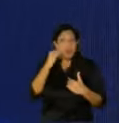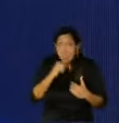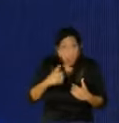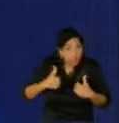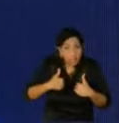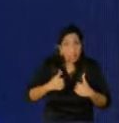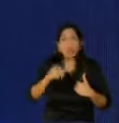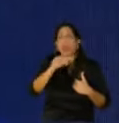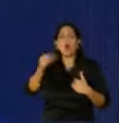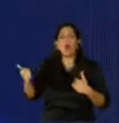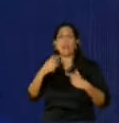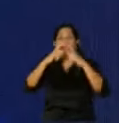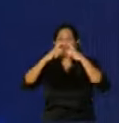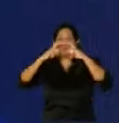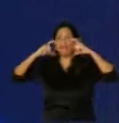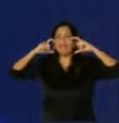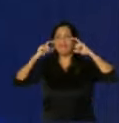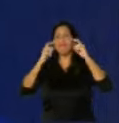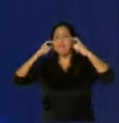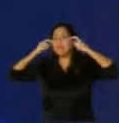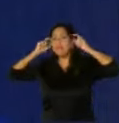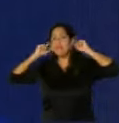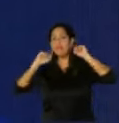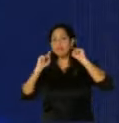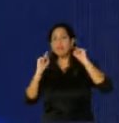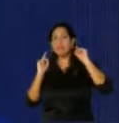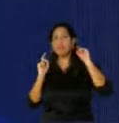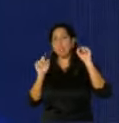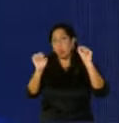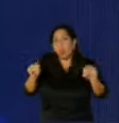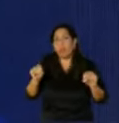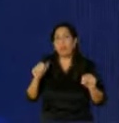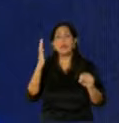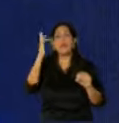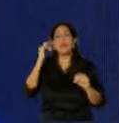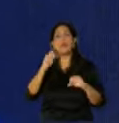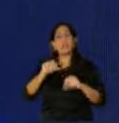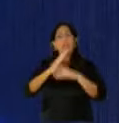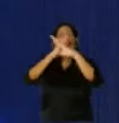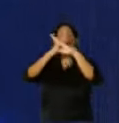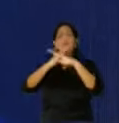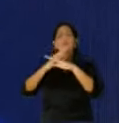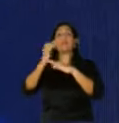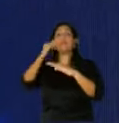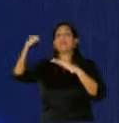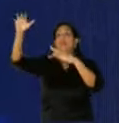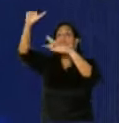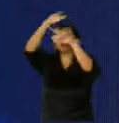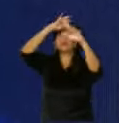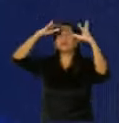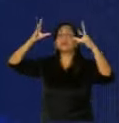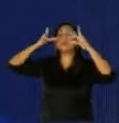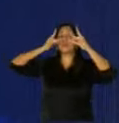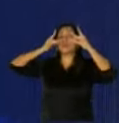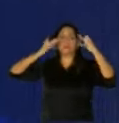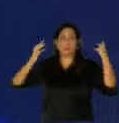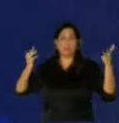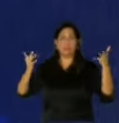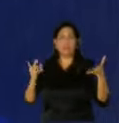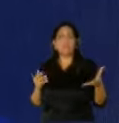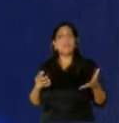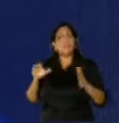menos probabilidad de controlar la inhalación de este virus. Así que definitivamente, inclusive el CDC reconoce en toda